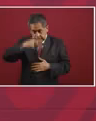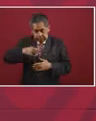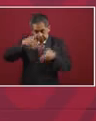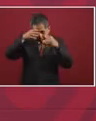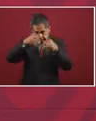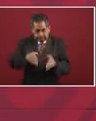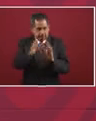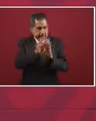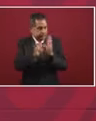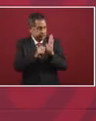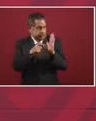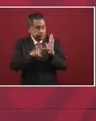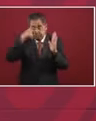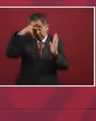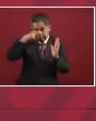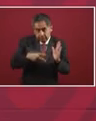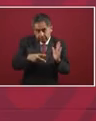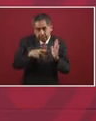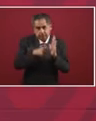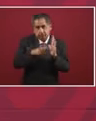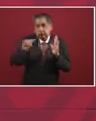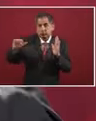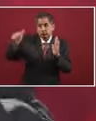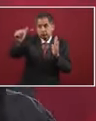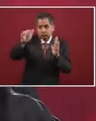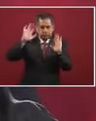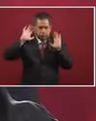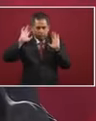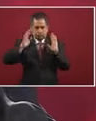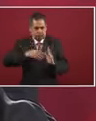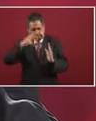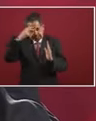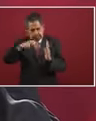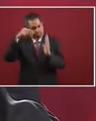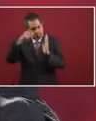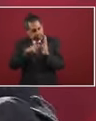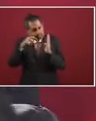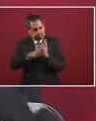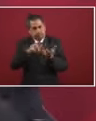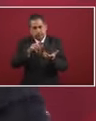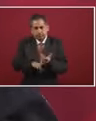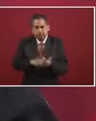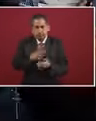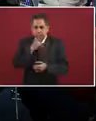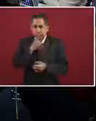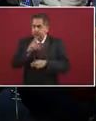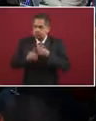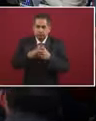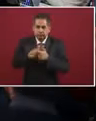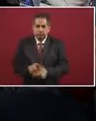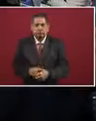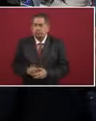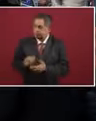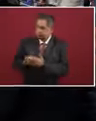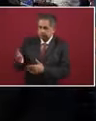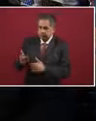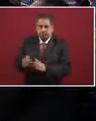la Constitución de México y que son nuestros valores y principios. Eso es lo que vamos a hacer. Gracias. A